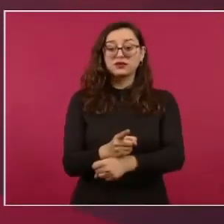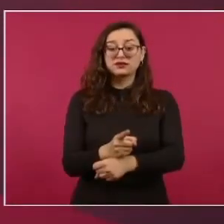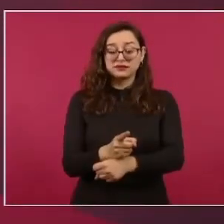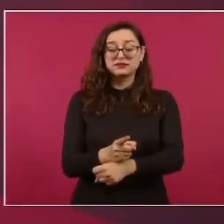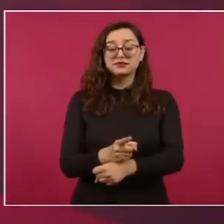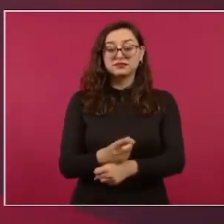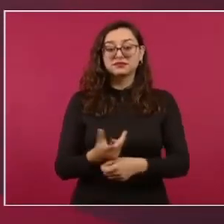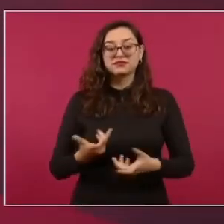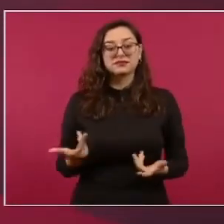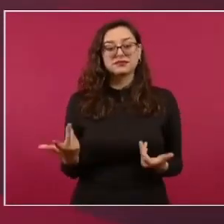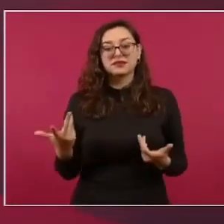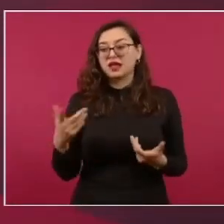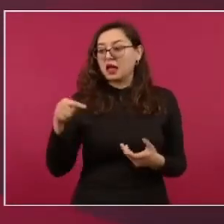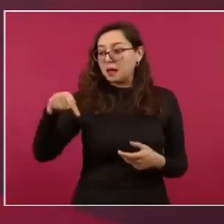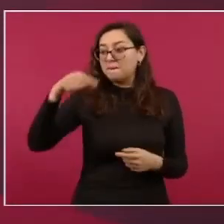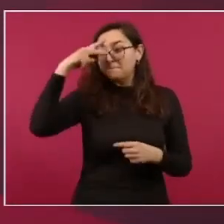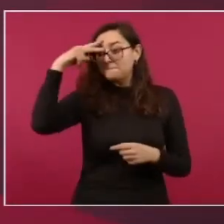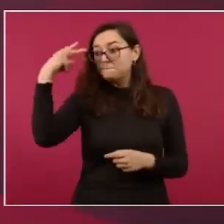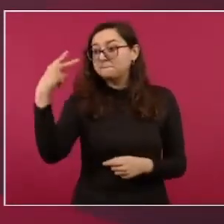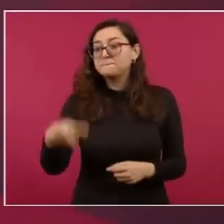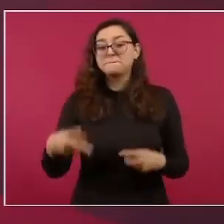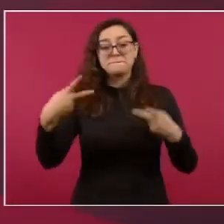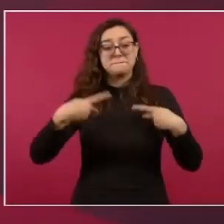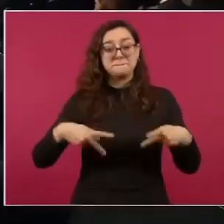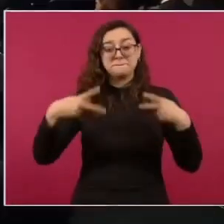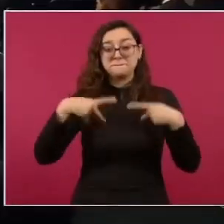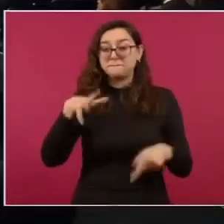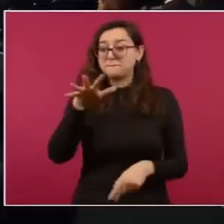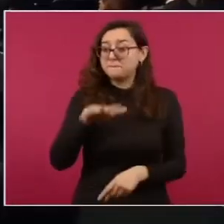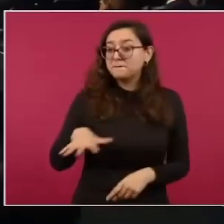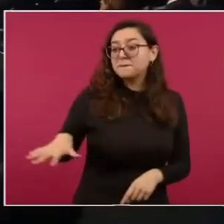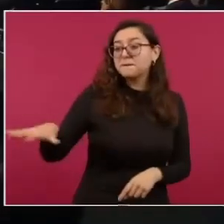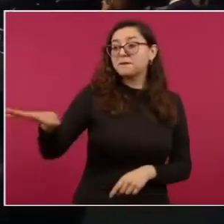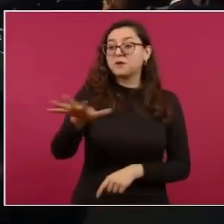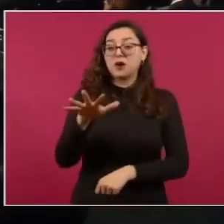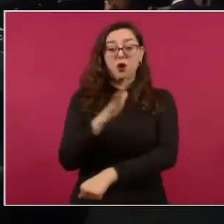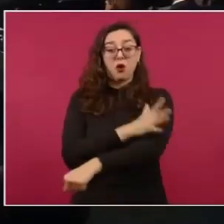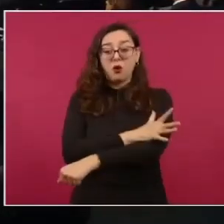La mayor riqueza de México es la honestidad de su pueblo.